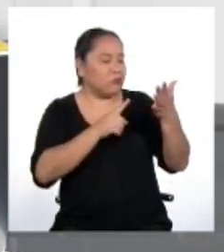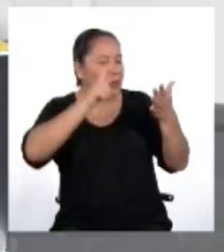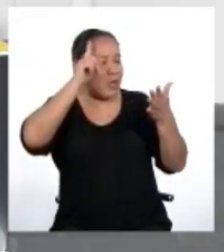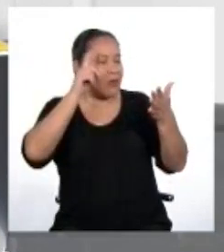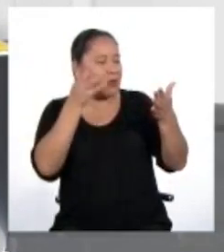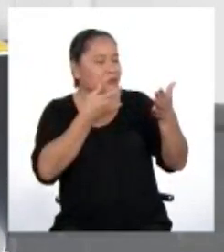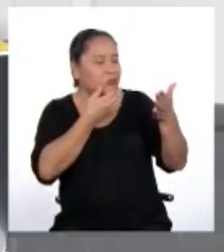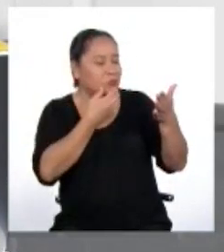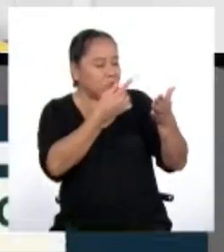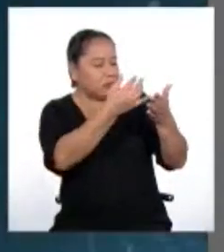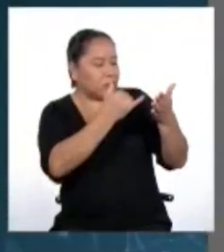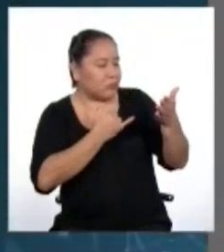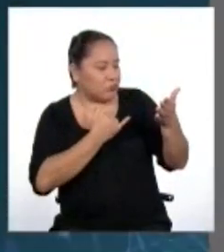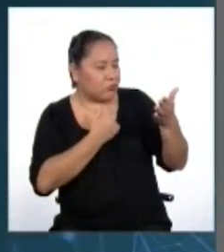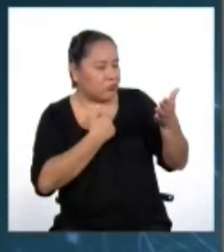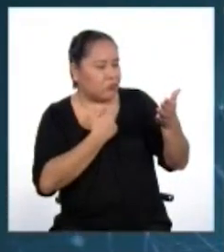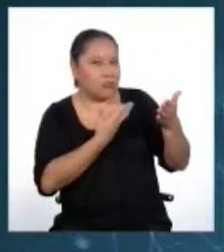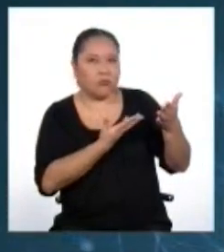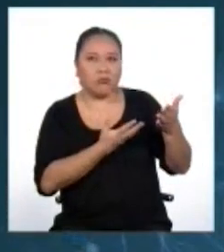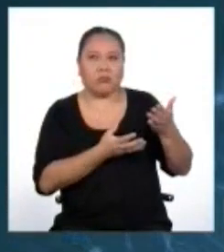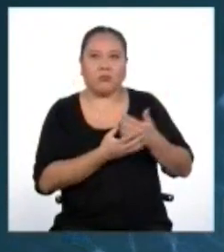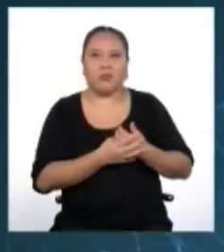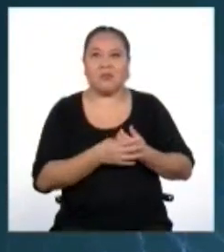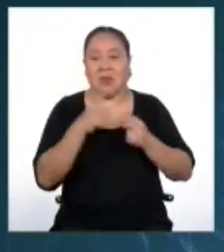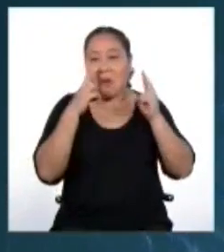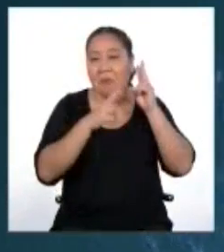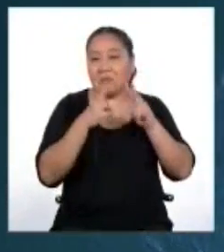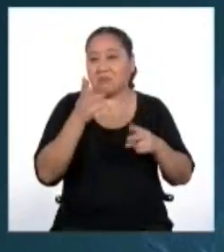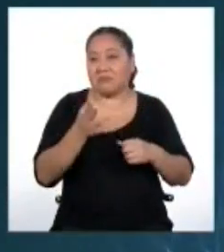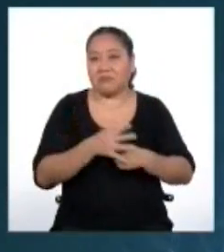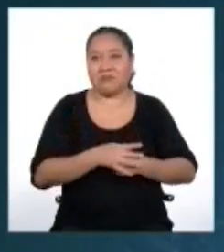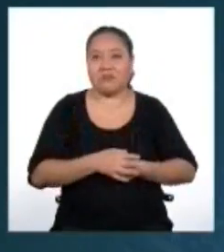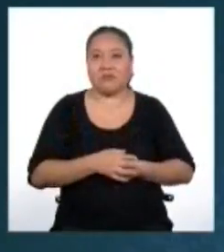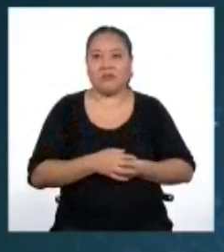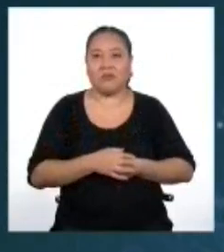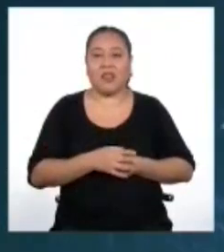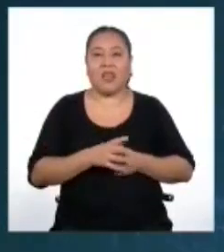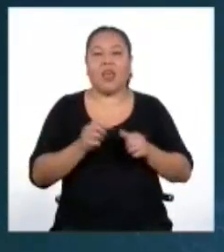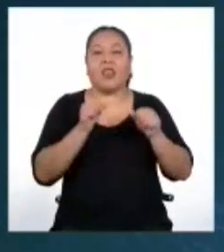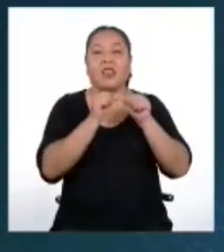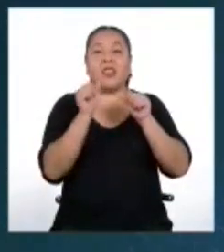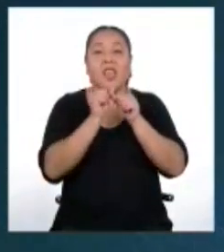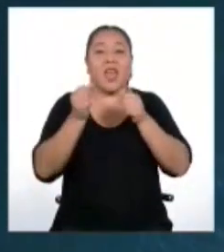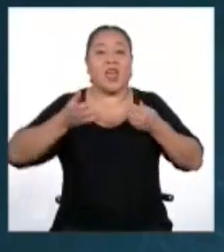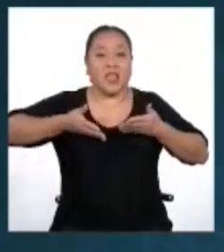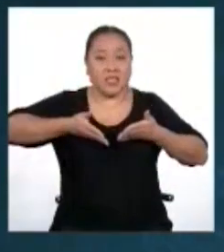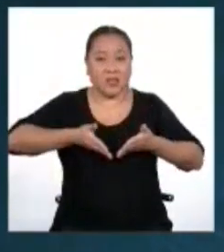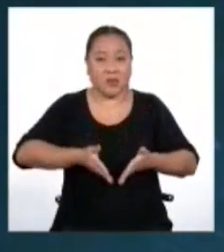Horóscopo personalizado. A ver, fecha de nacimiento.